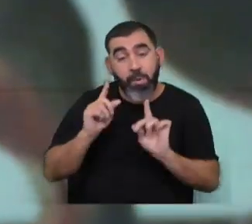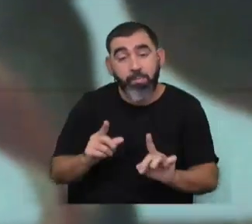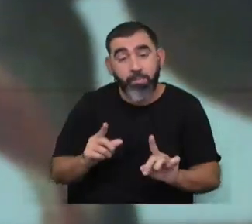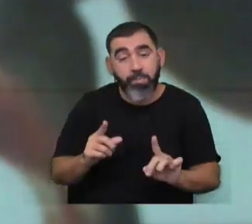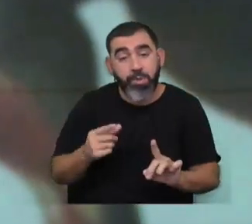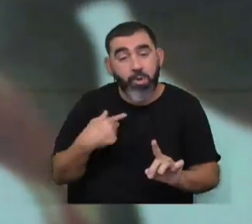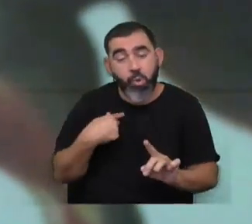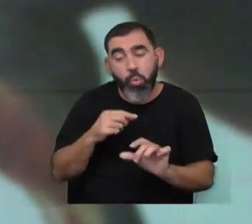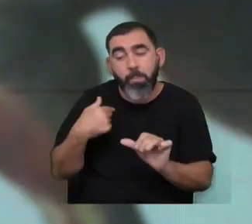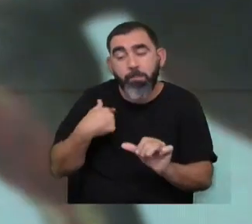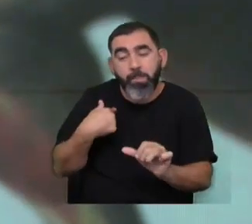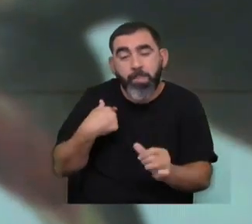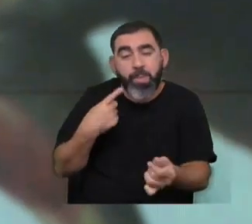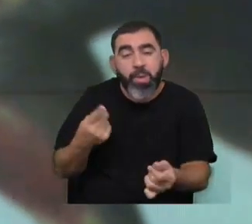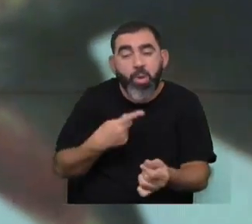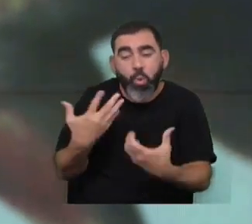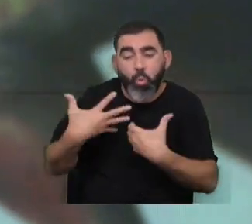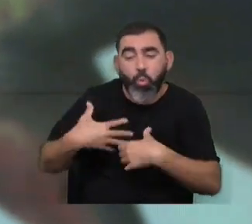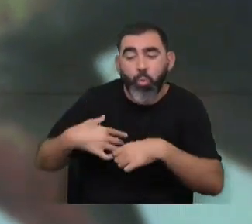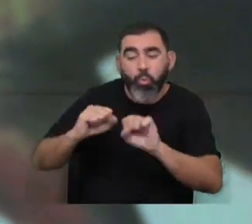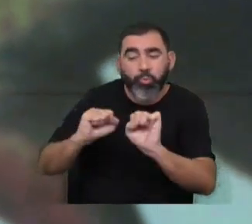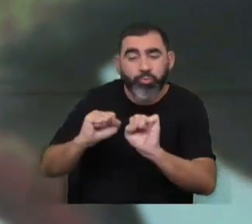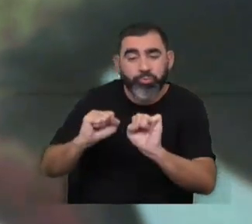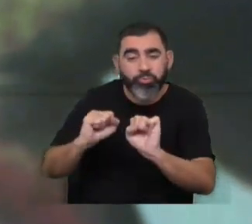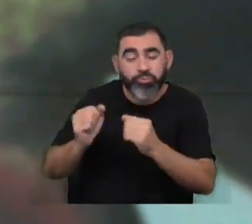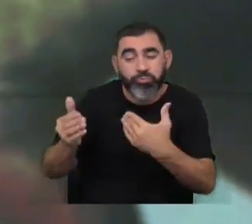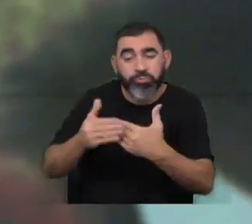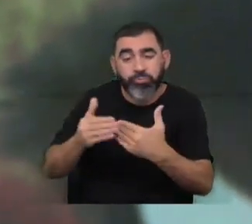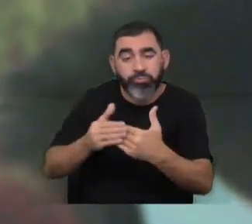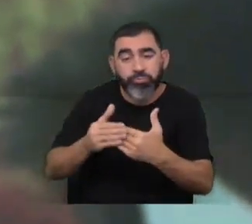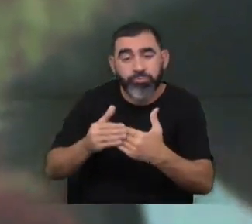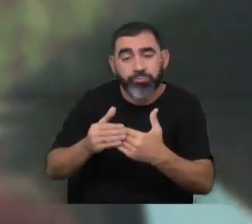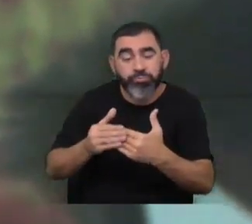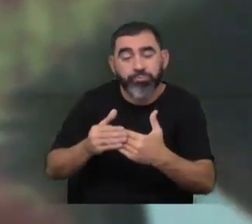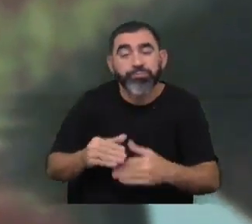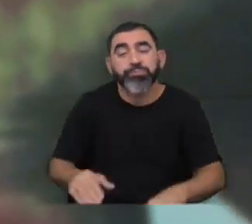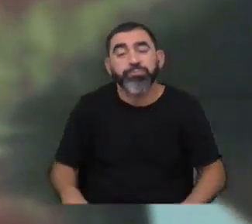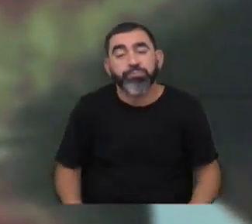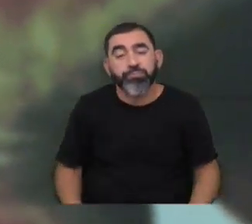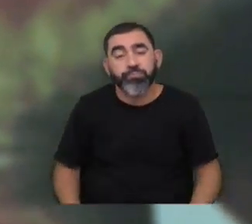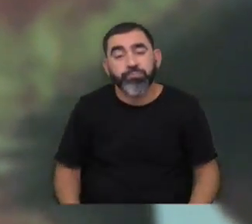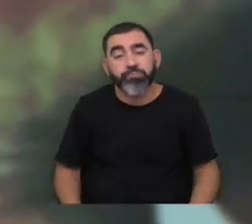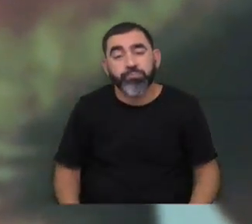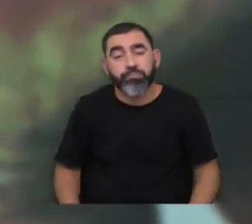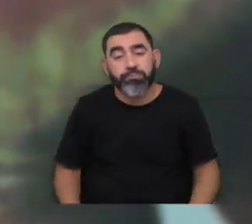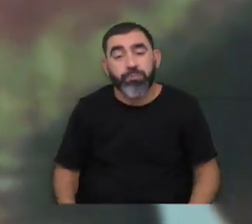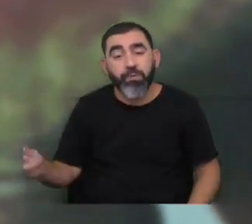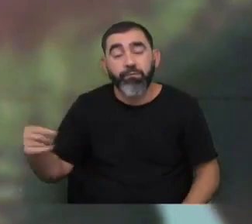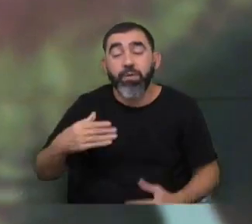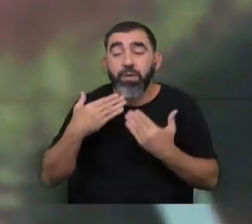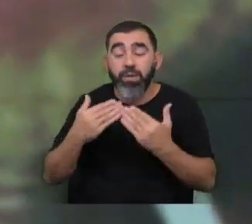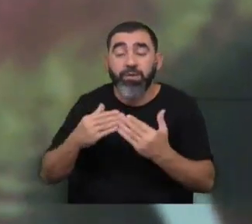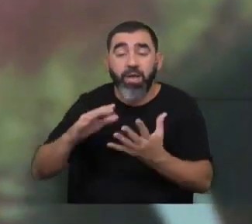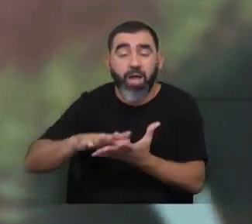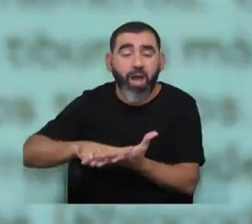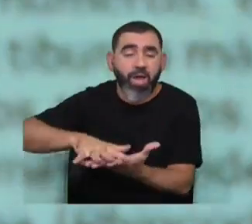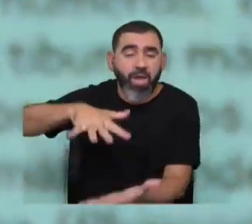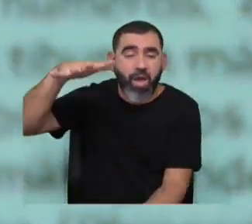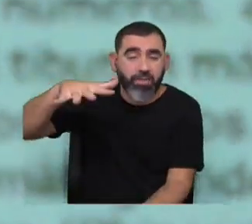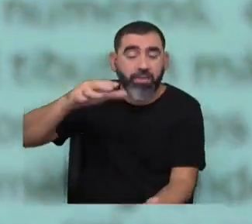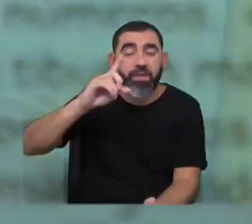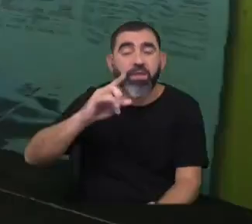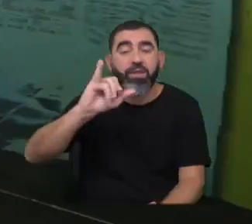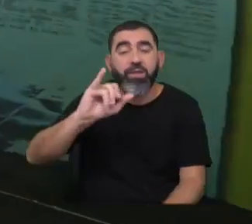mi costado, mi descubrimiento, mi acercamiento en esto que contaba la historia de Leo, surgió gracias a Gigantes. Bueno,